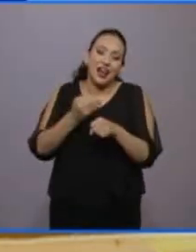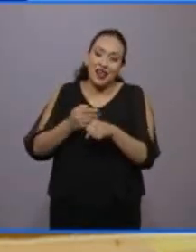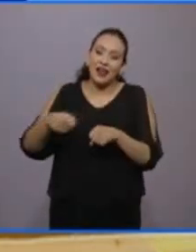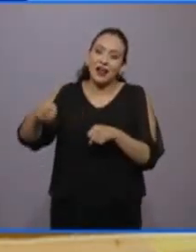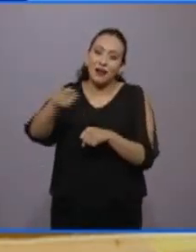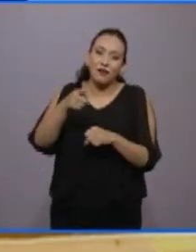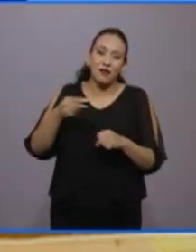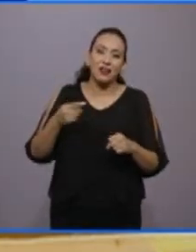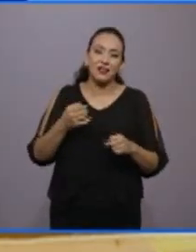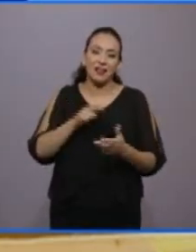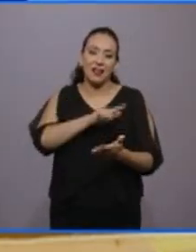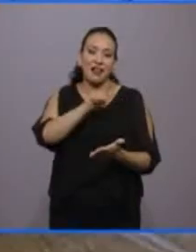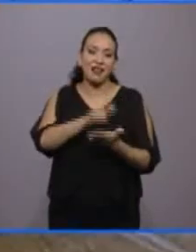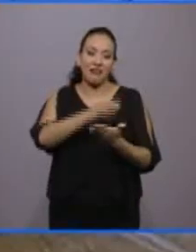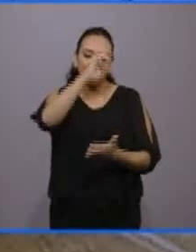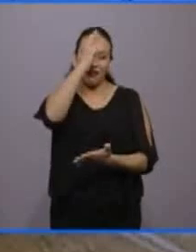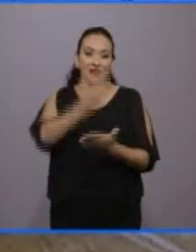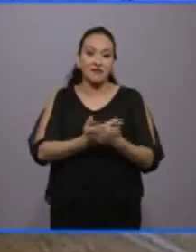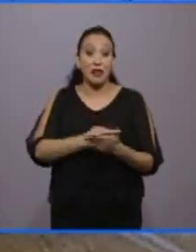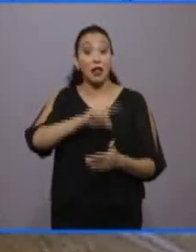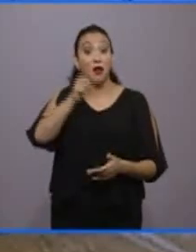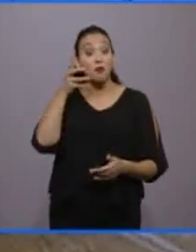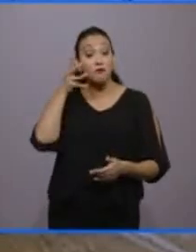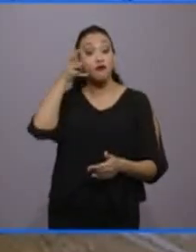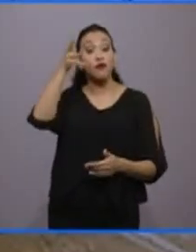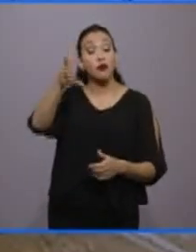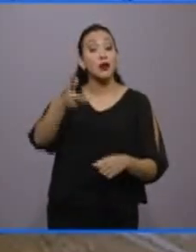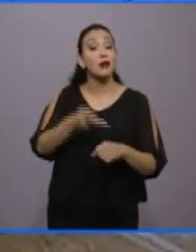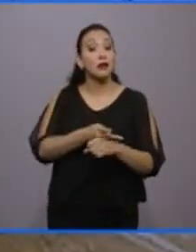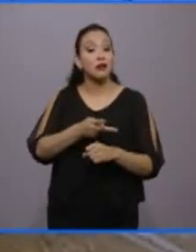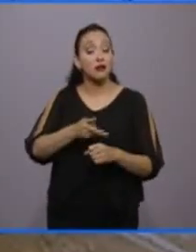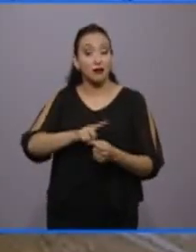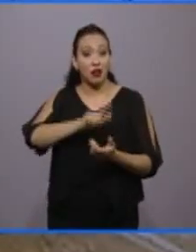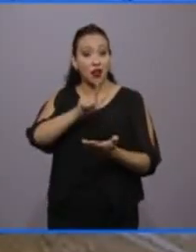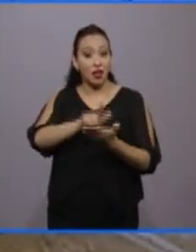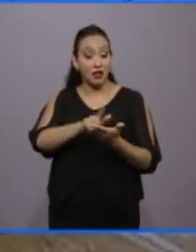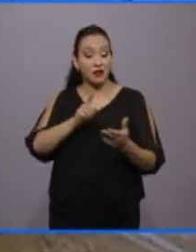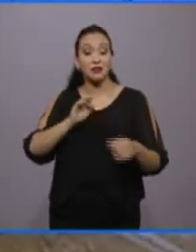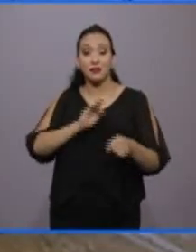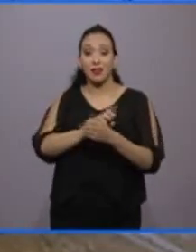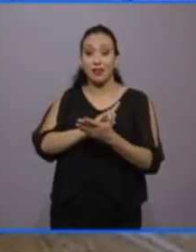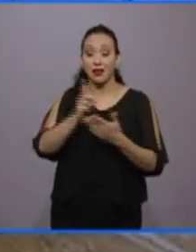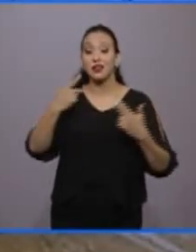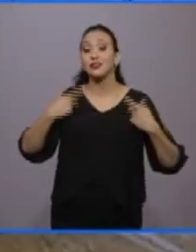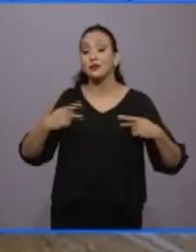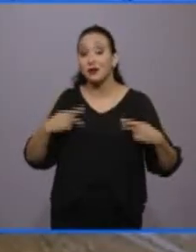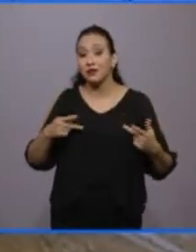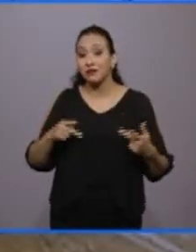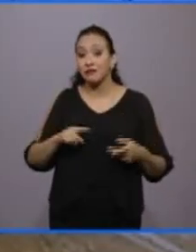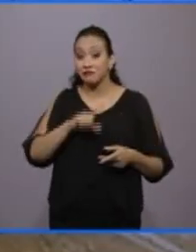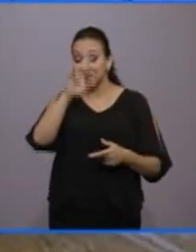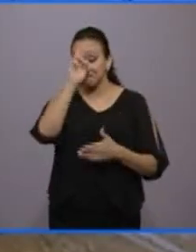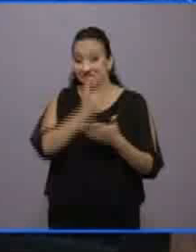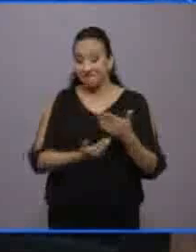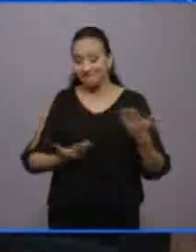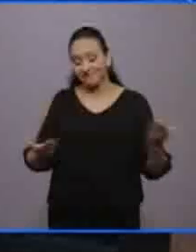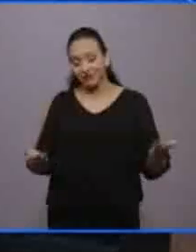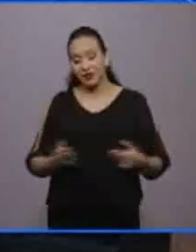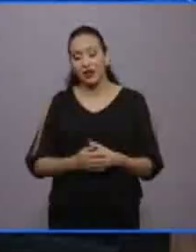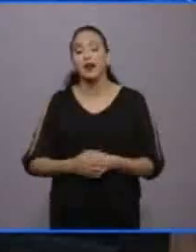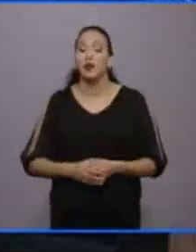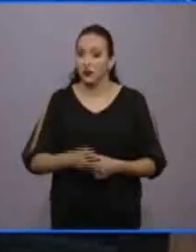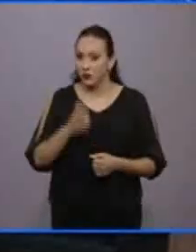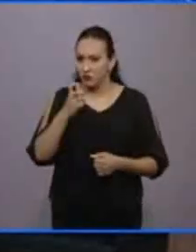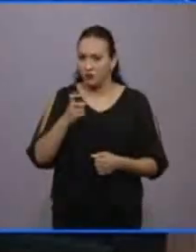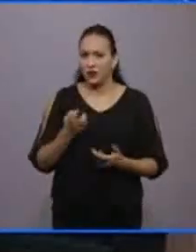Judicial, mañana serán desacatadas decisiones que protegen derechos ciudadanos. Asimismo, aseguraron que respaldan las